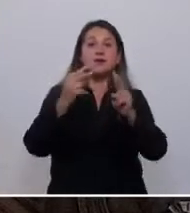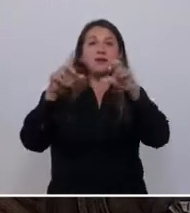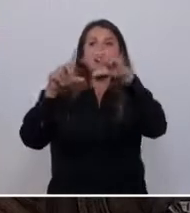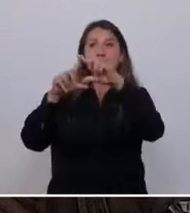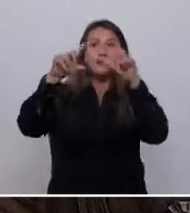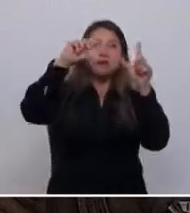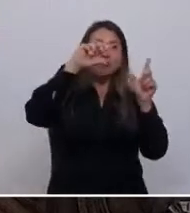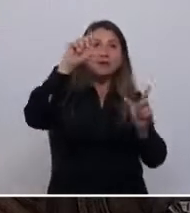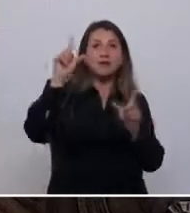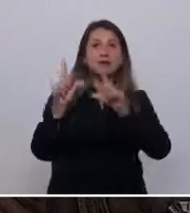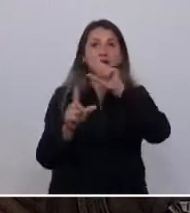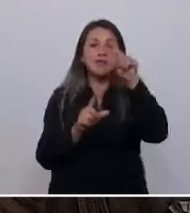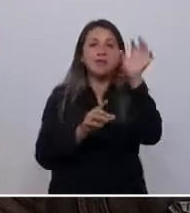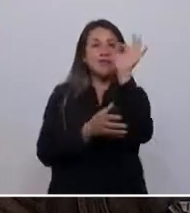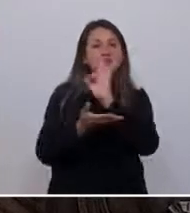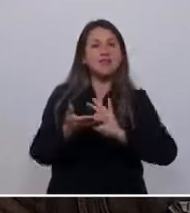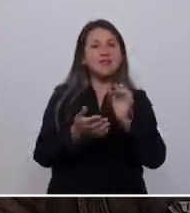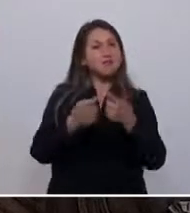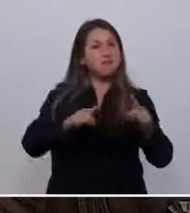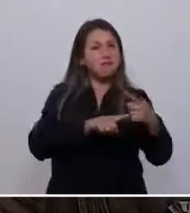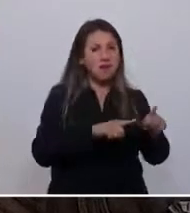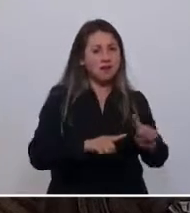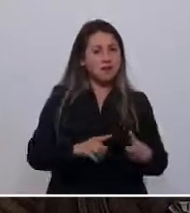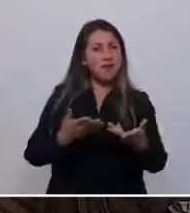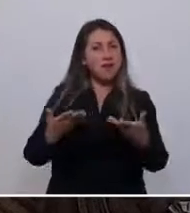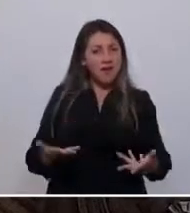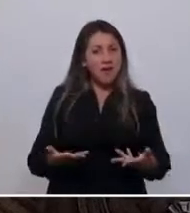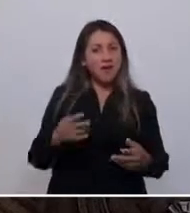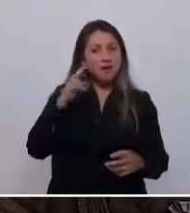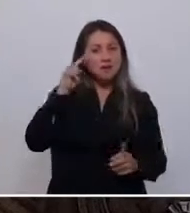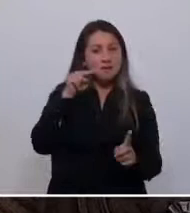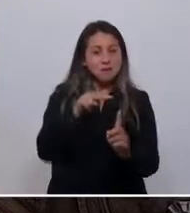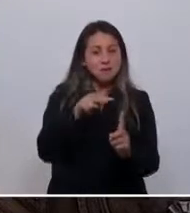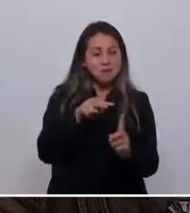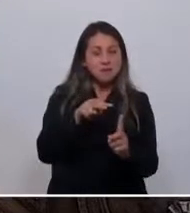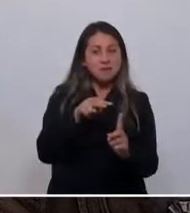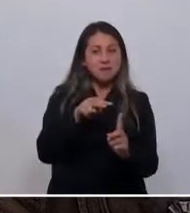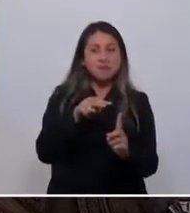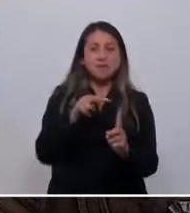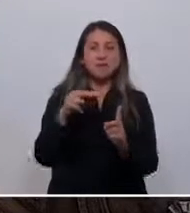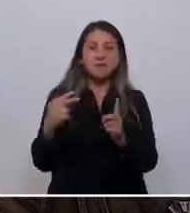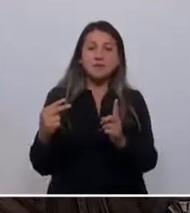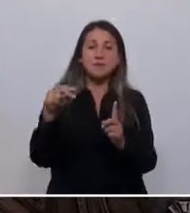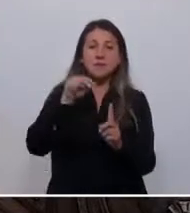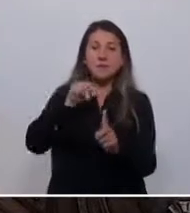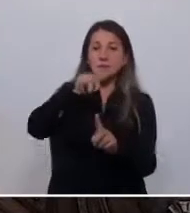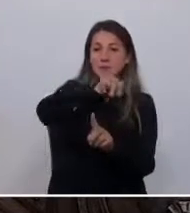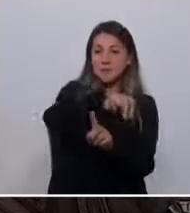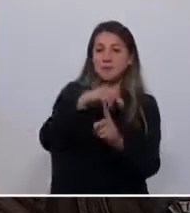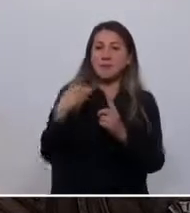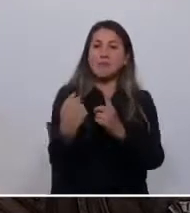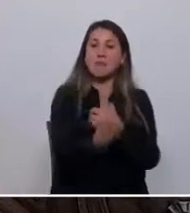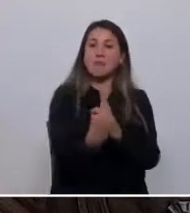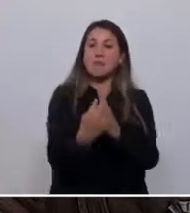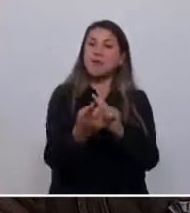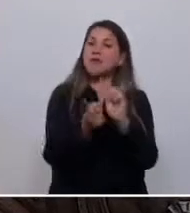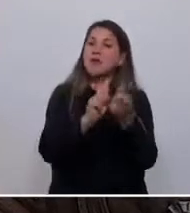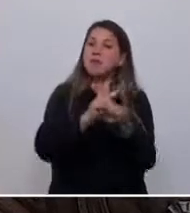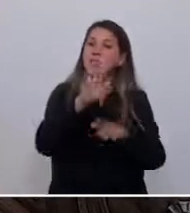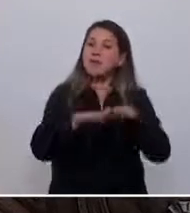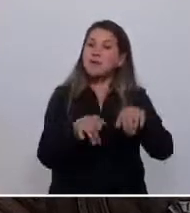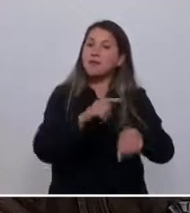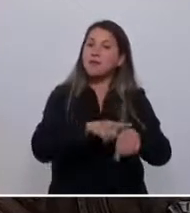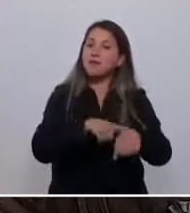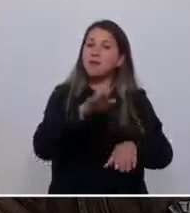completamente diferentes? Nuestra percepción cambia según el lugar o el tiempo en que nos